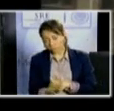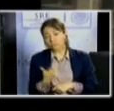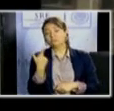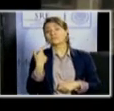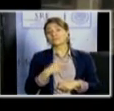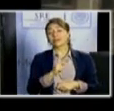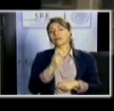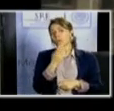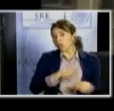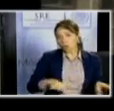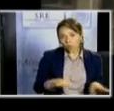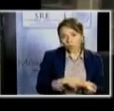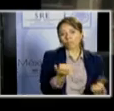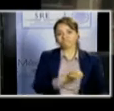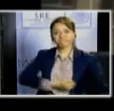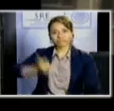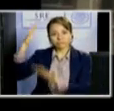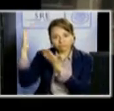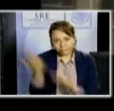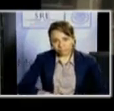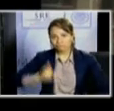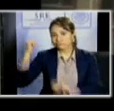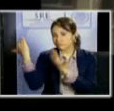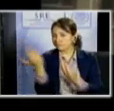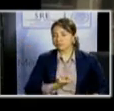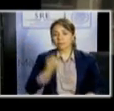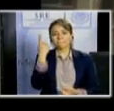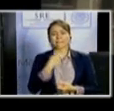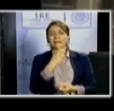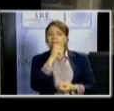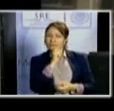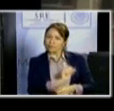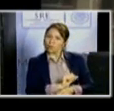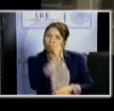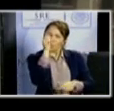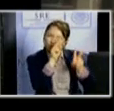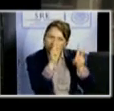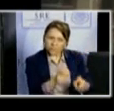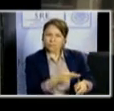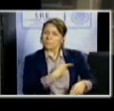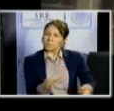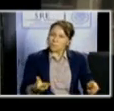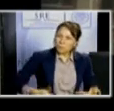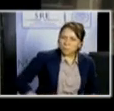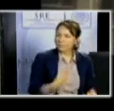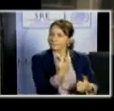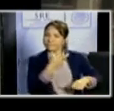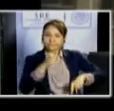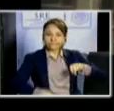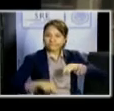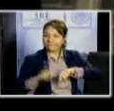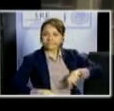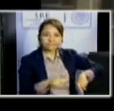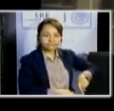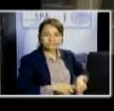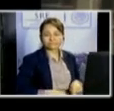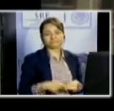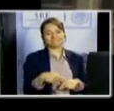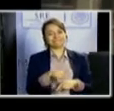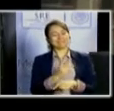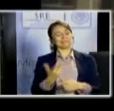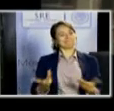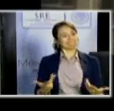las exportaciones, disminución de la pobreza y disminución del desempleo, pero con muchas externalidades ambientales: emisiones,